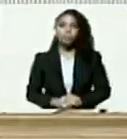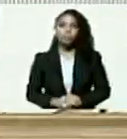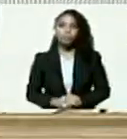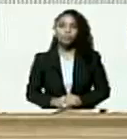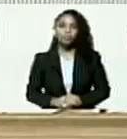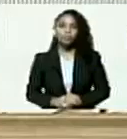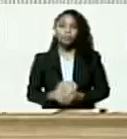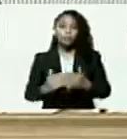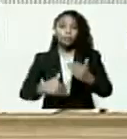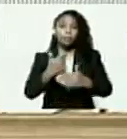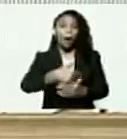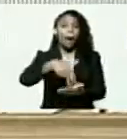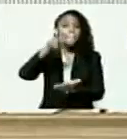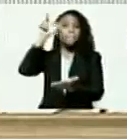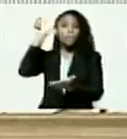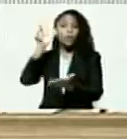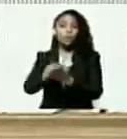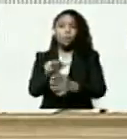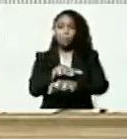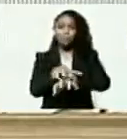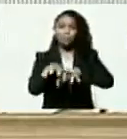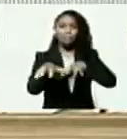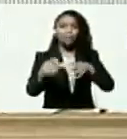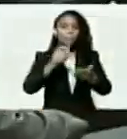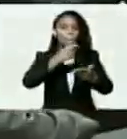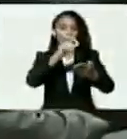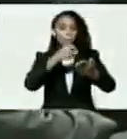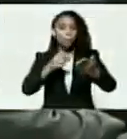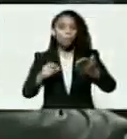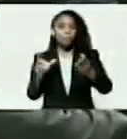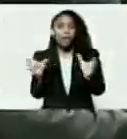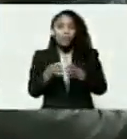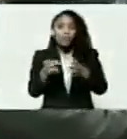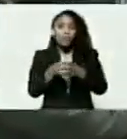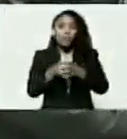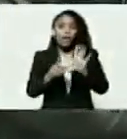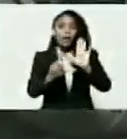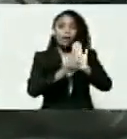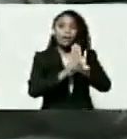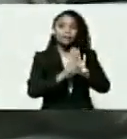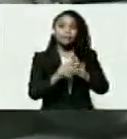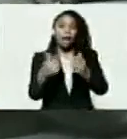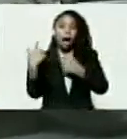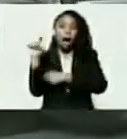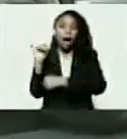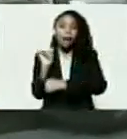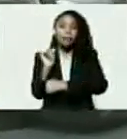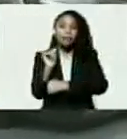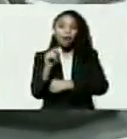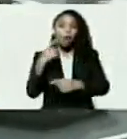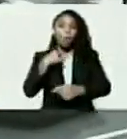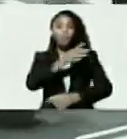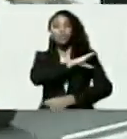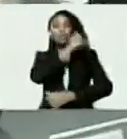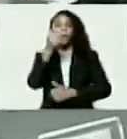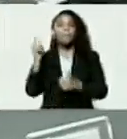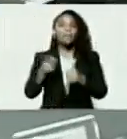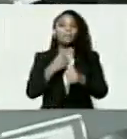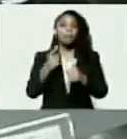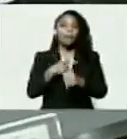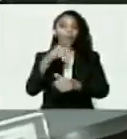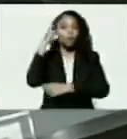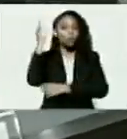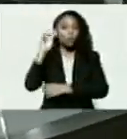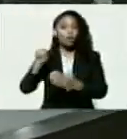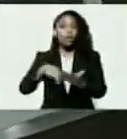Luego de la aprobación en mayoría calificada de la Cámara Legislativa, quedan como rectores principales del Consejo